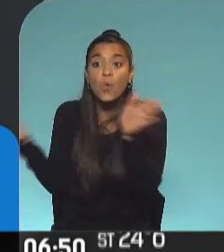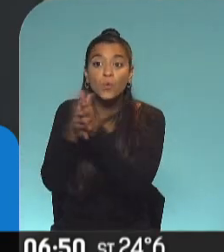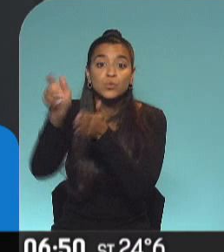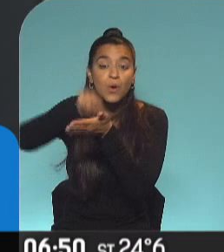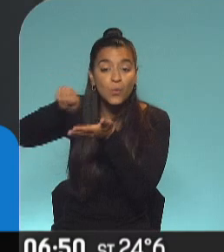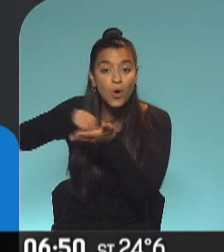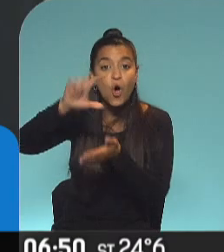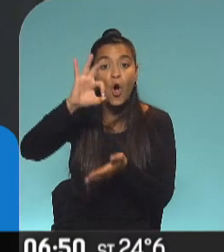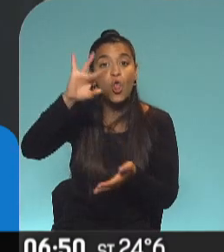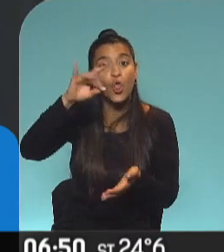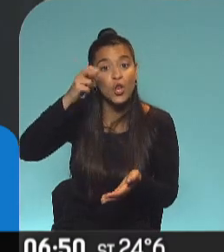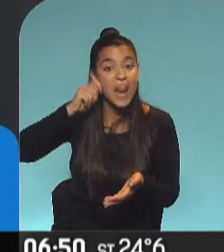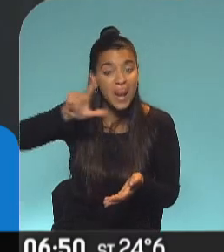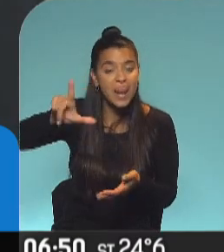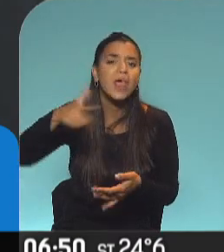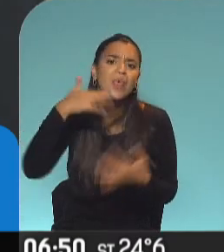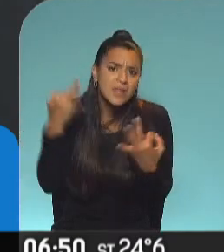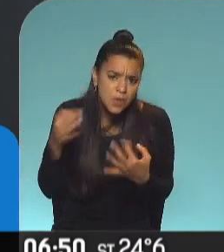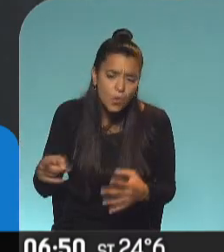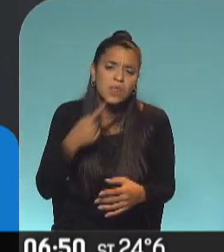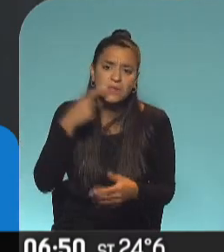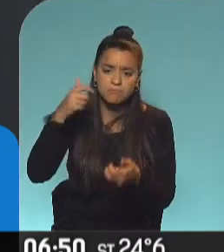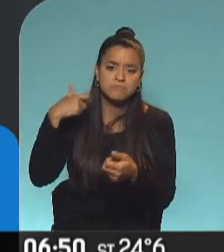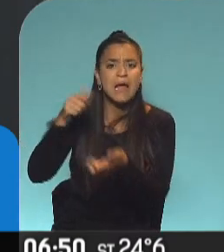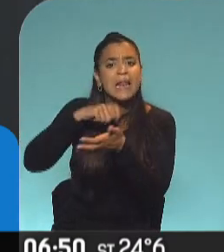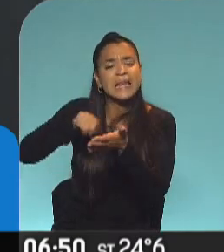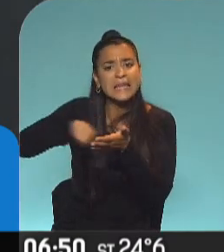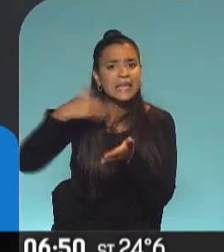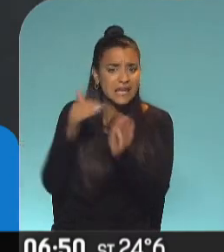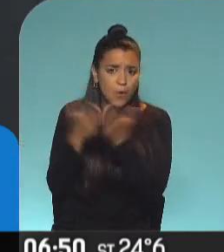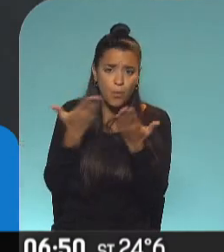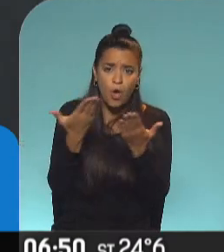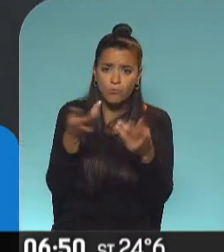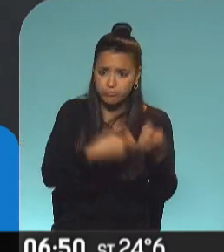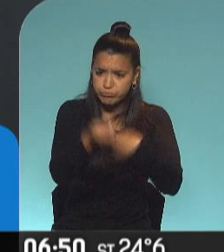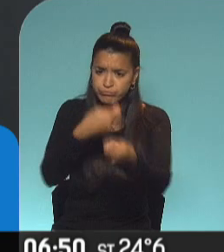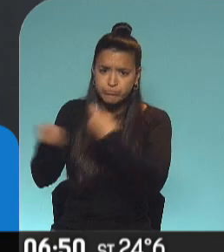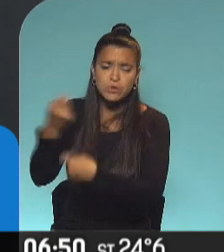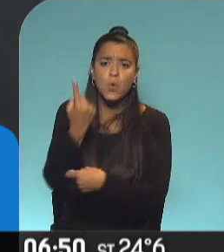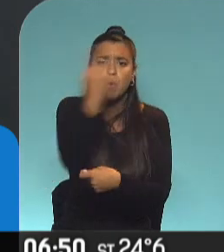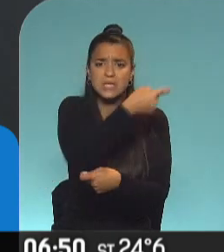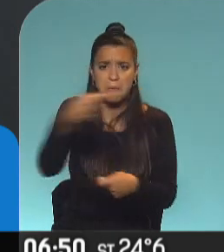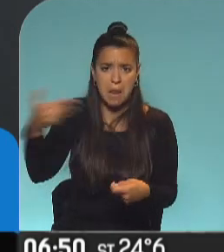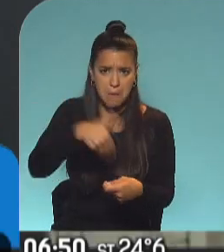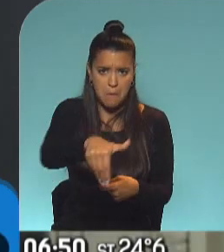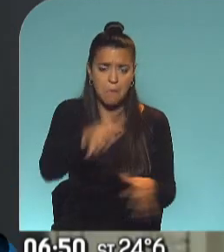autor Santiago O'Donnell, aseguraron que los ejemplares estarán en las librerías en una semana.